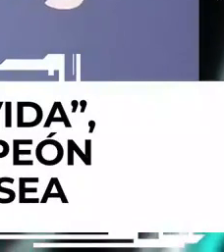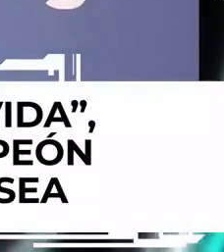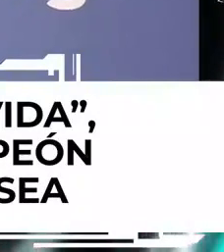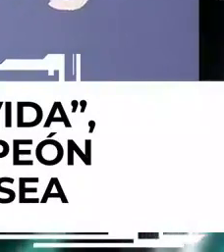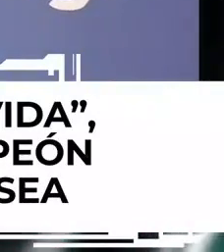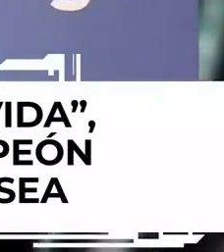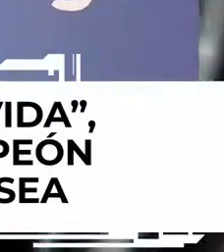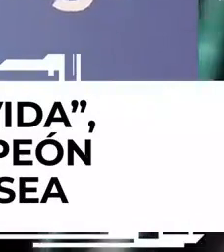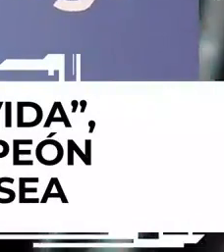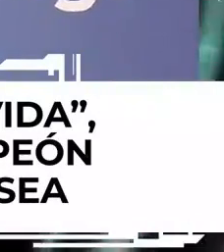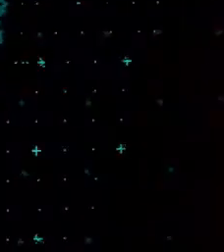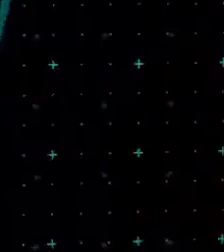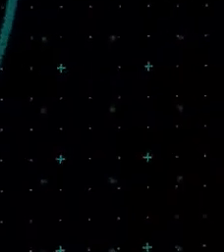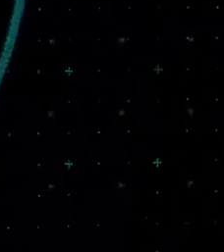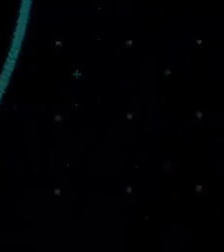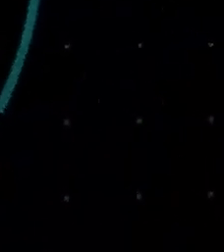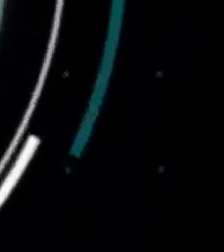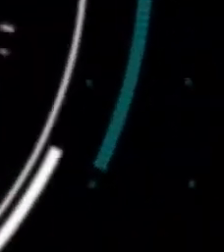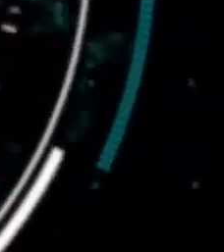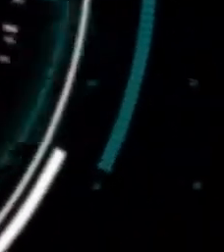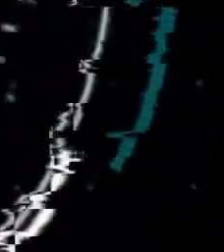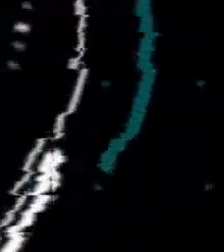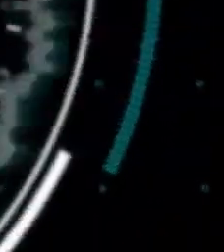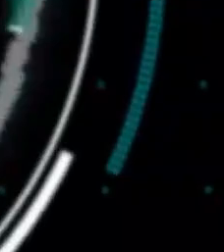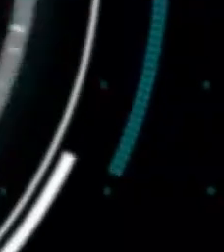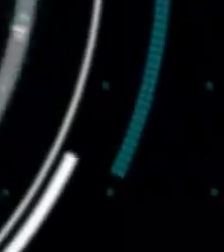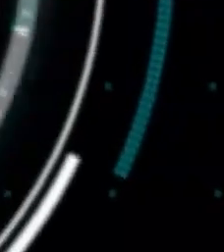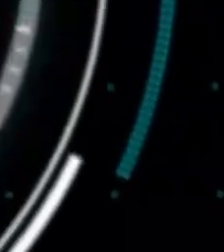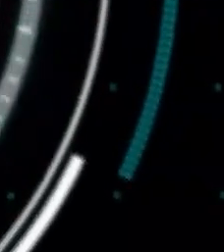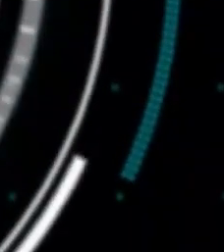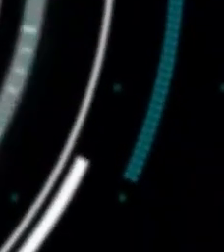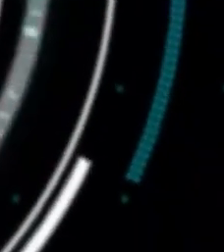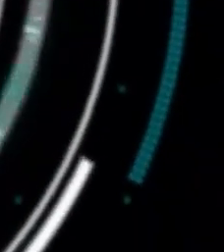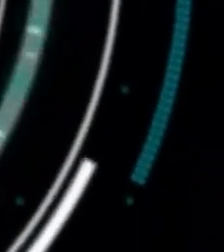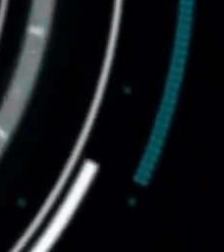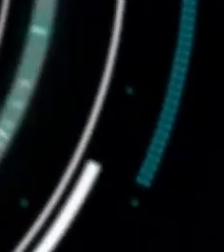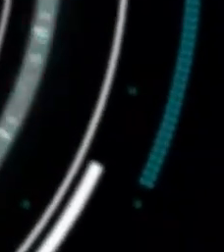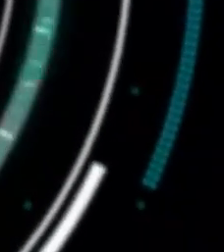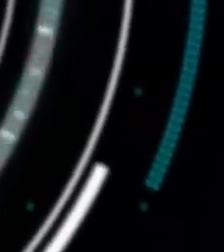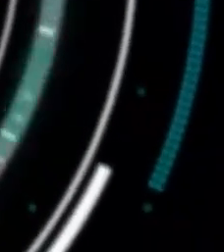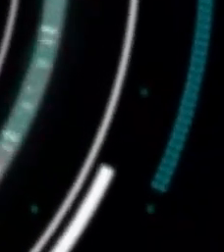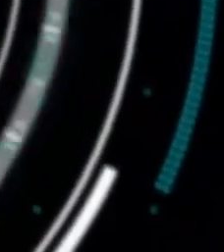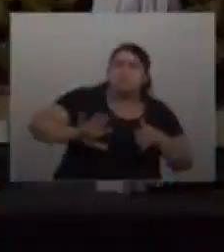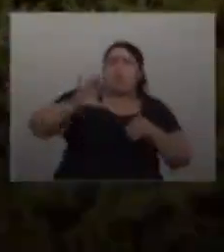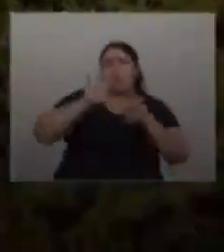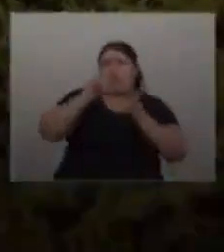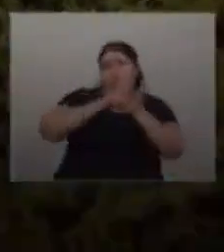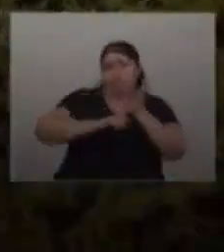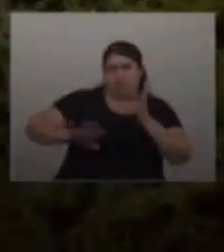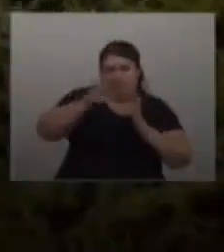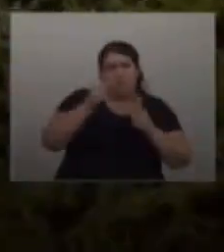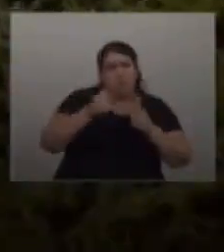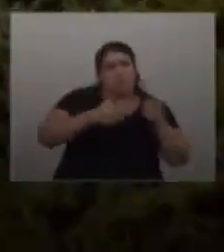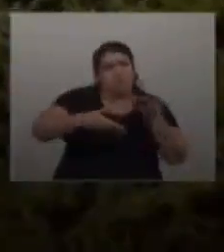del mundo y figura del Chelsea. Más información en telam.com.ar y en nuestras redes.